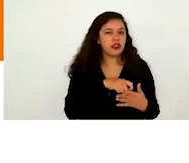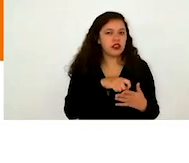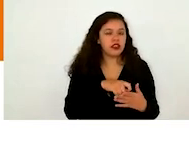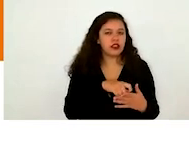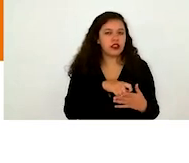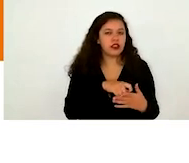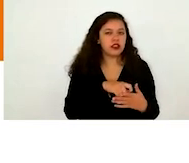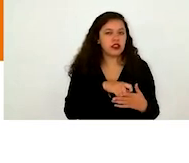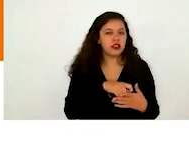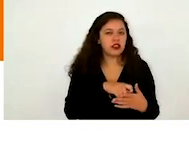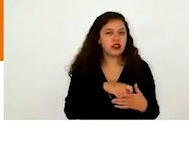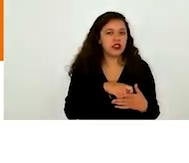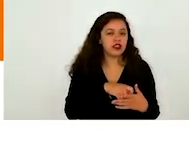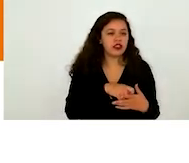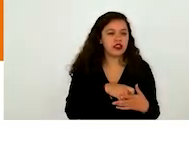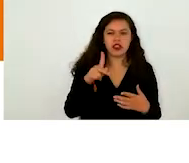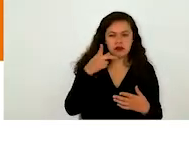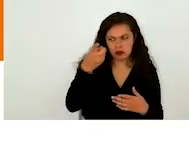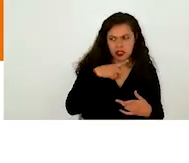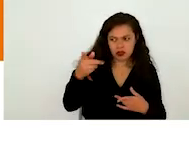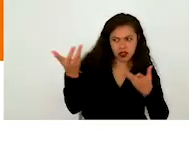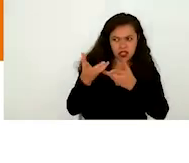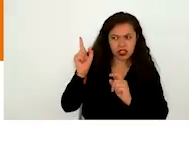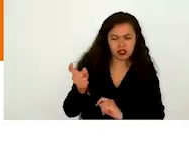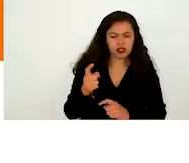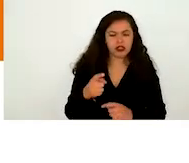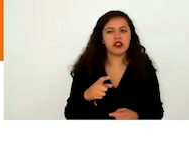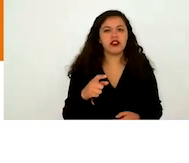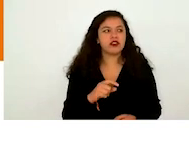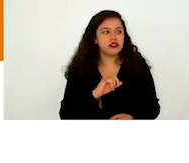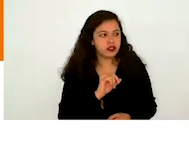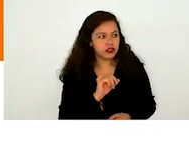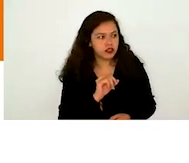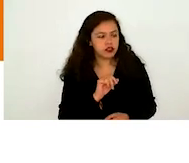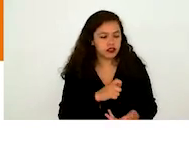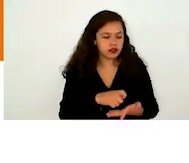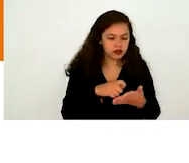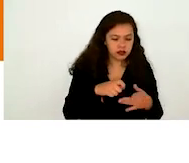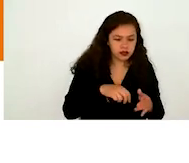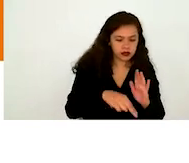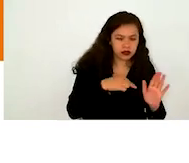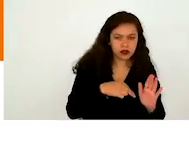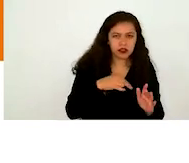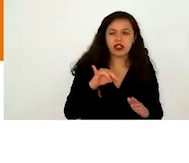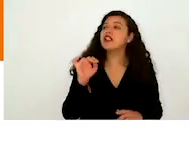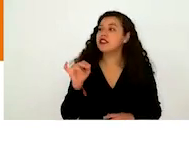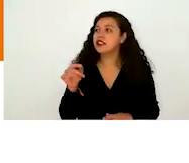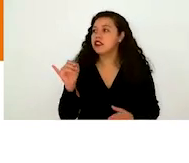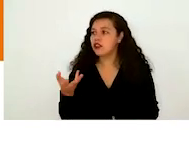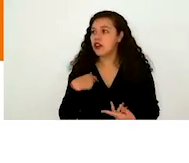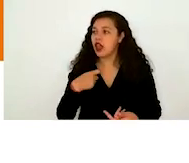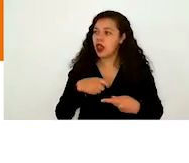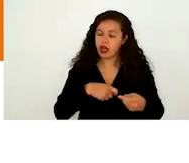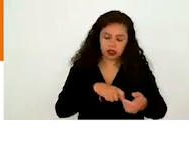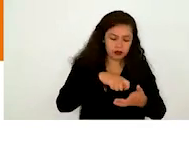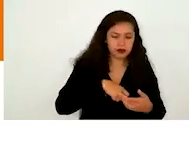rendimiento lo que me existe este tipo esto sí es que sí y sigue firmando sí que está haciendo pero